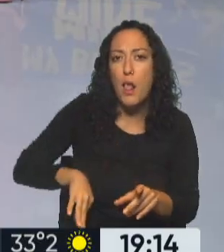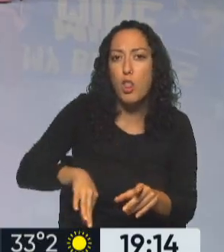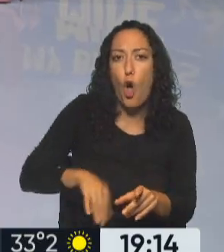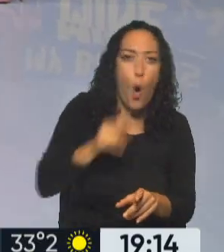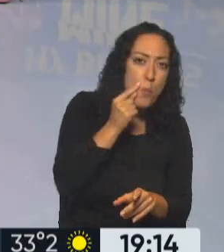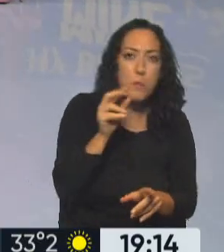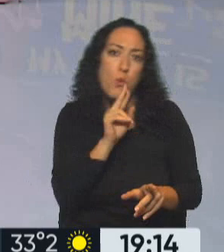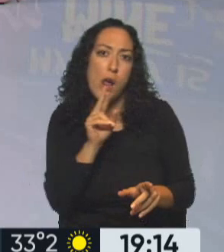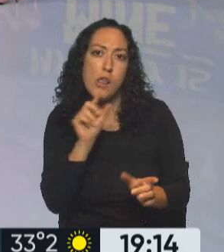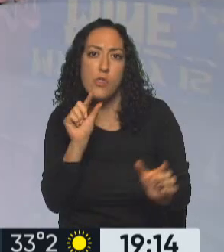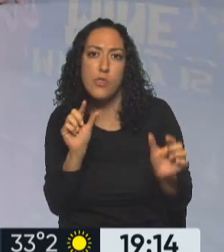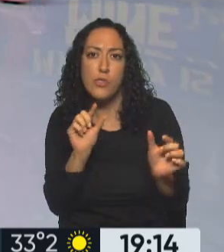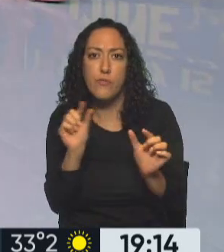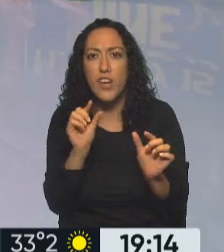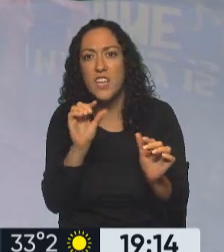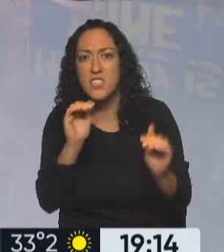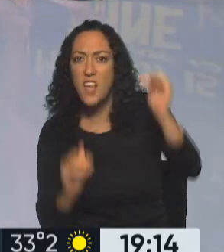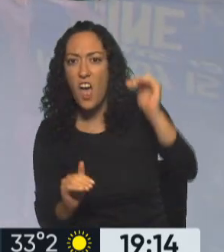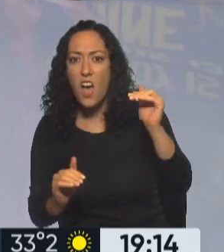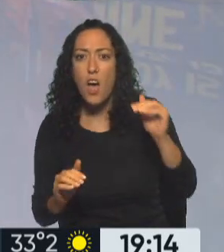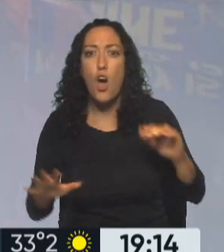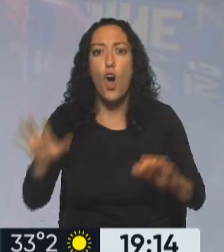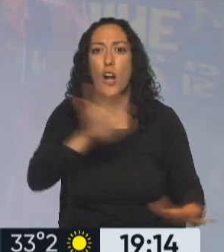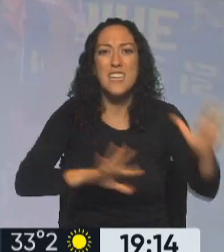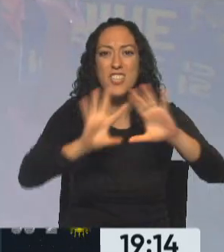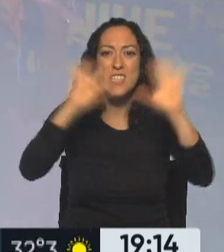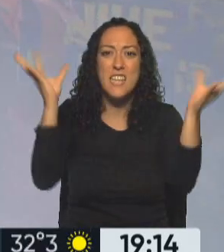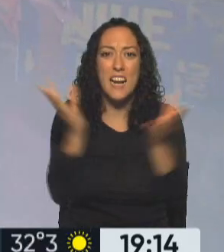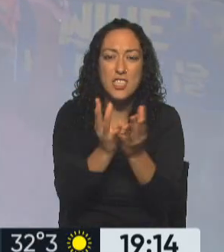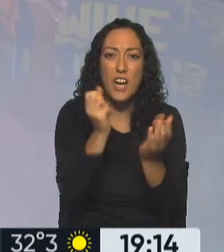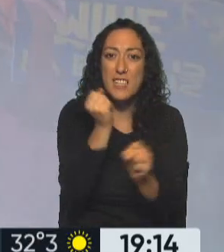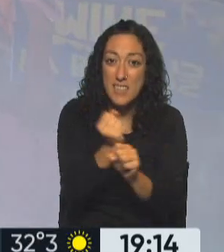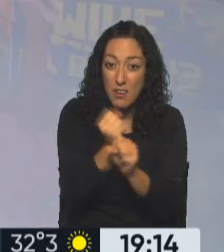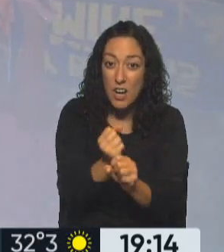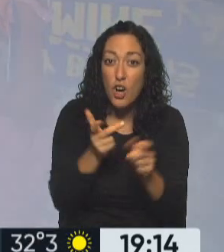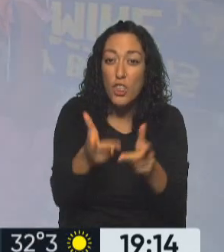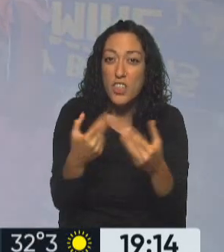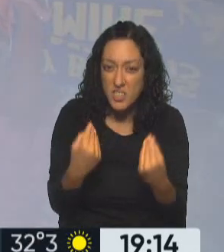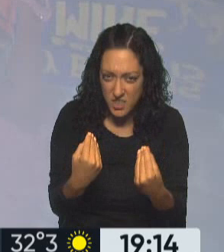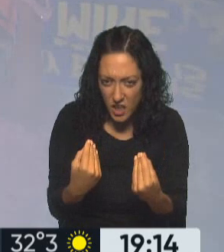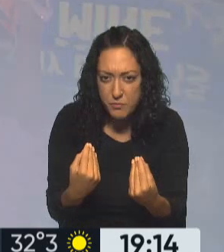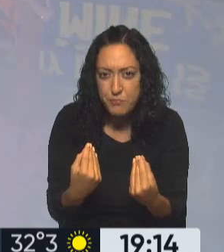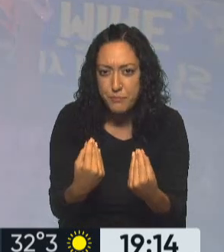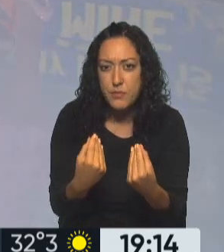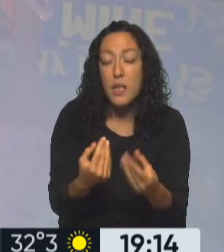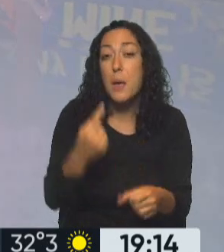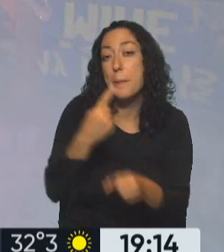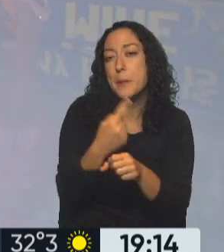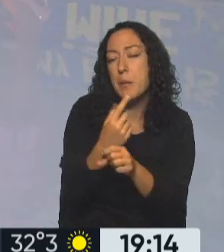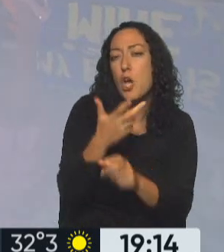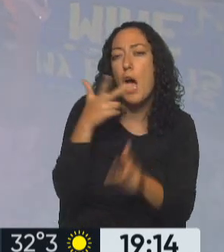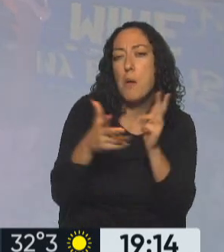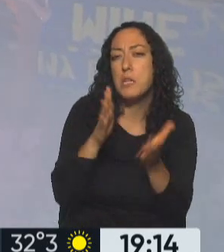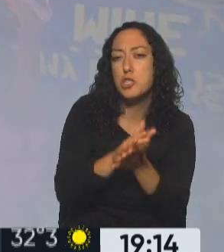salarial. Los datos, según la Organización Internacional del Trabajo, que lo que hace primero referencia a